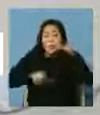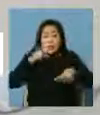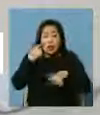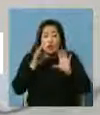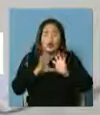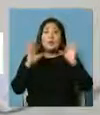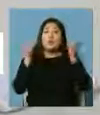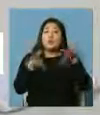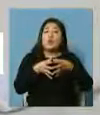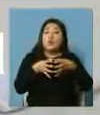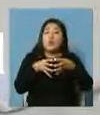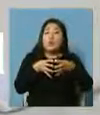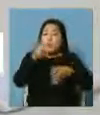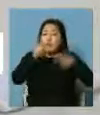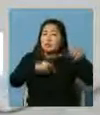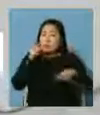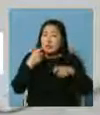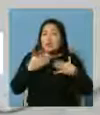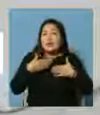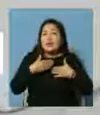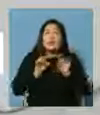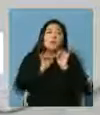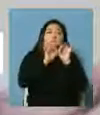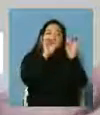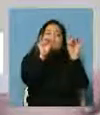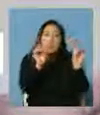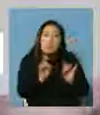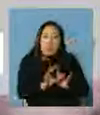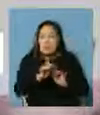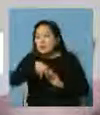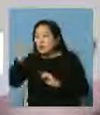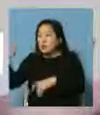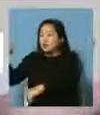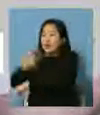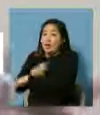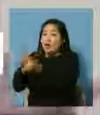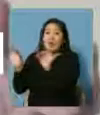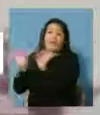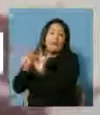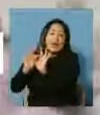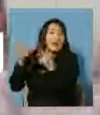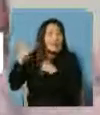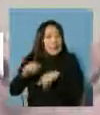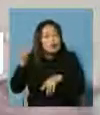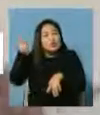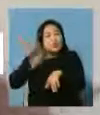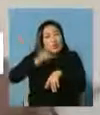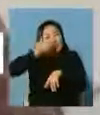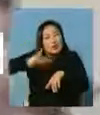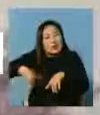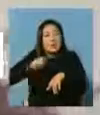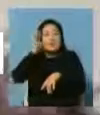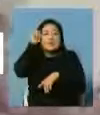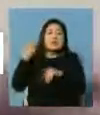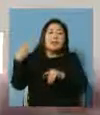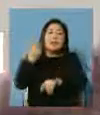ese grupo de gente, tenga más infectados que los que recibieron la vacuna. Claro. Pero eso también lleva un tiempo, o sea, esas ideas